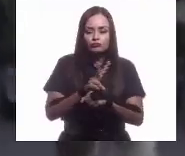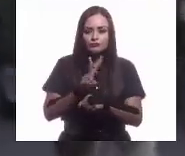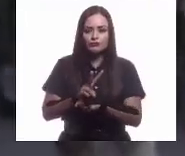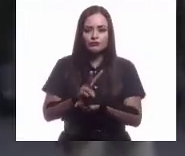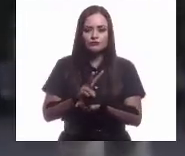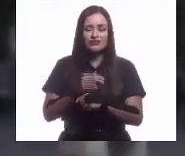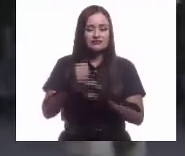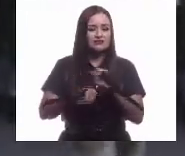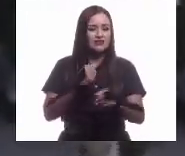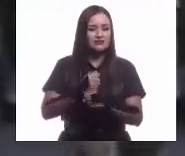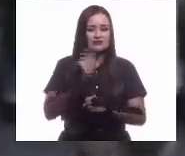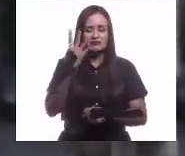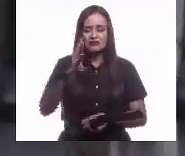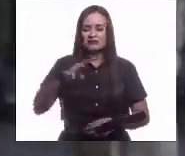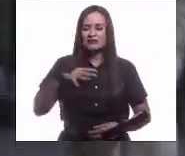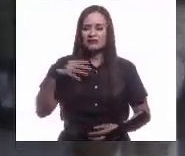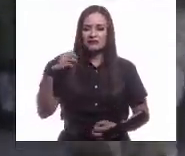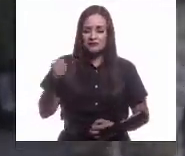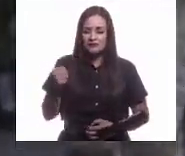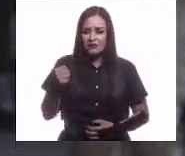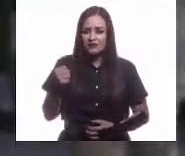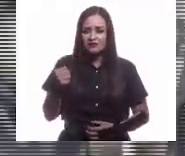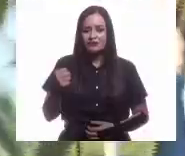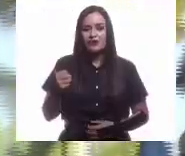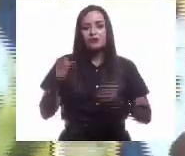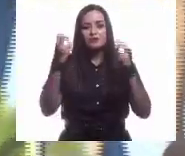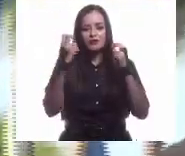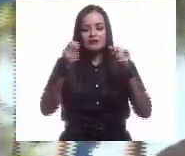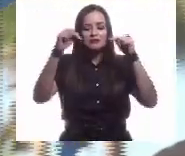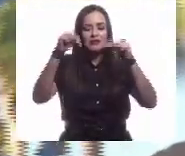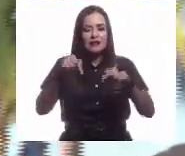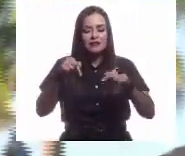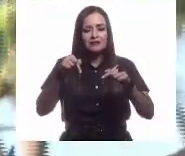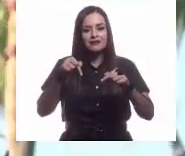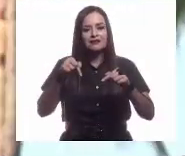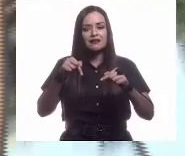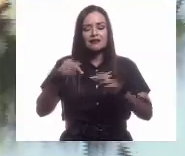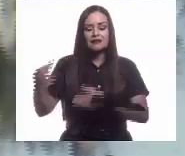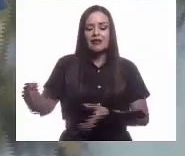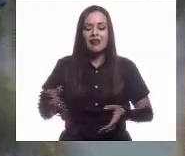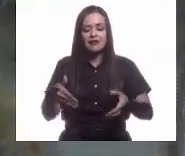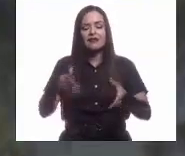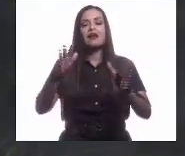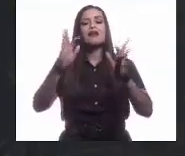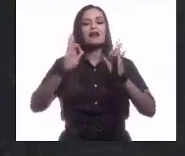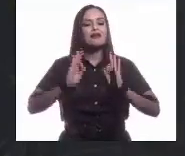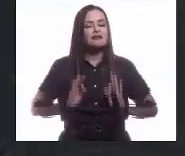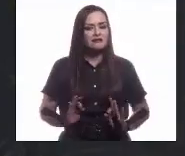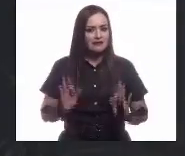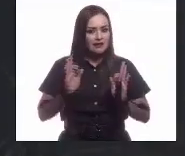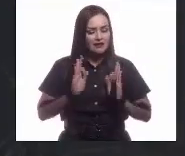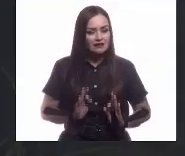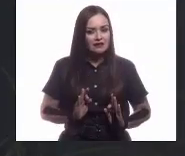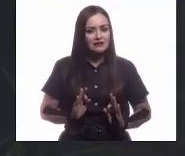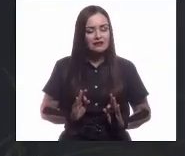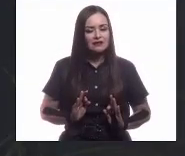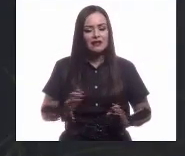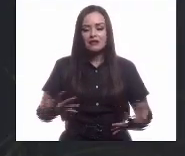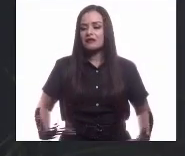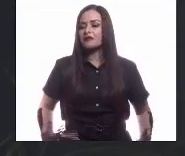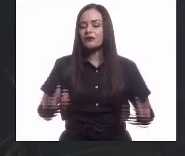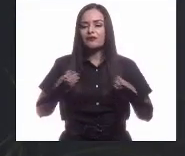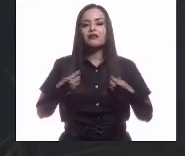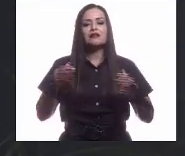estos 4 años ha hecho que regrese la tranquilidad a nuestras calles y la tranquilidad a nuestras vidas.